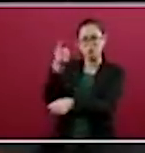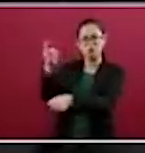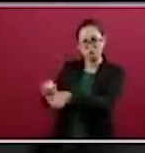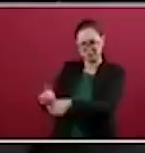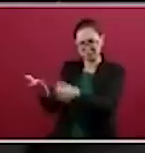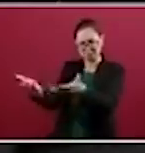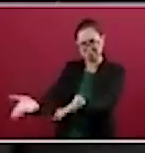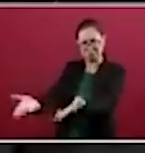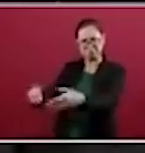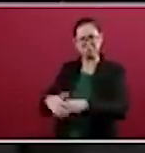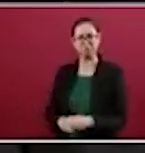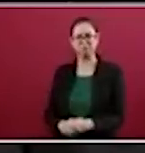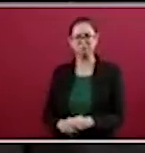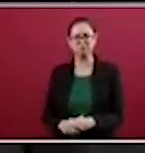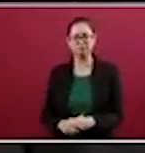que